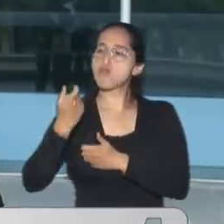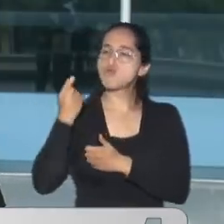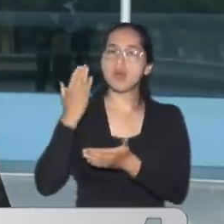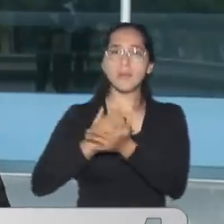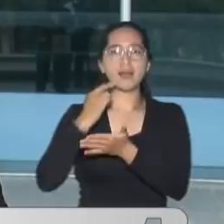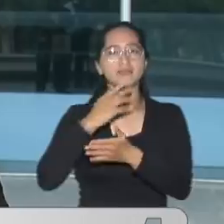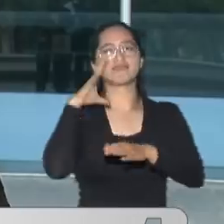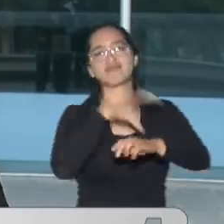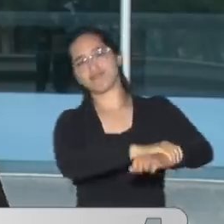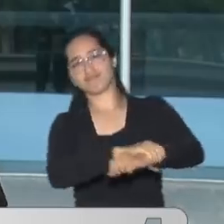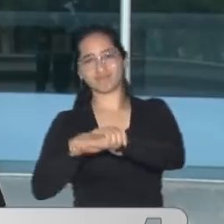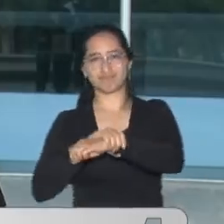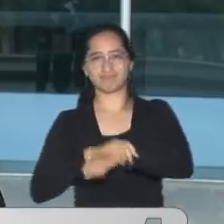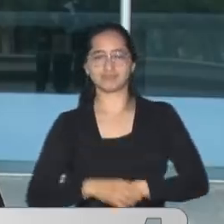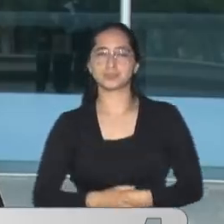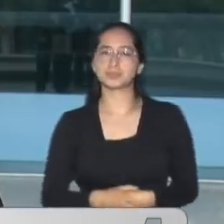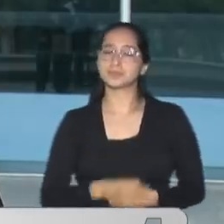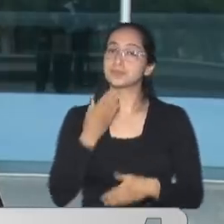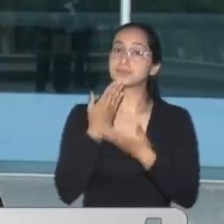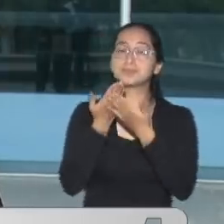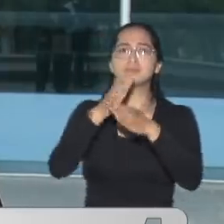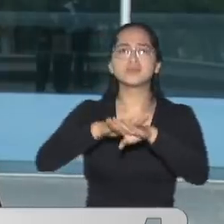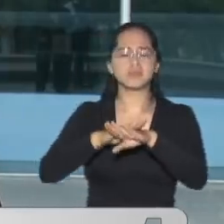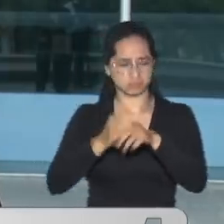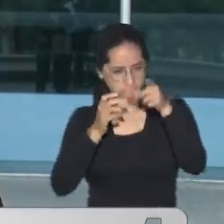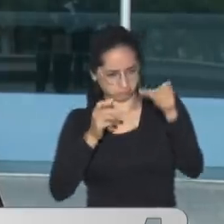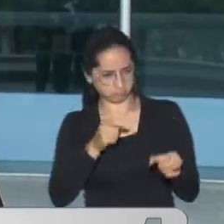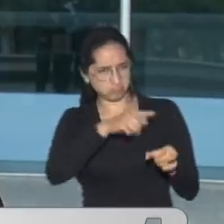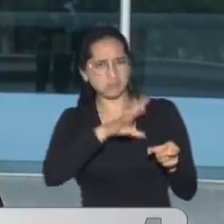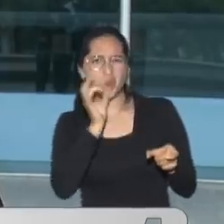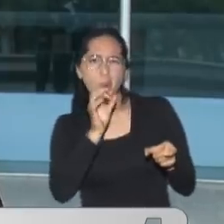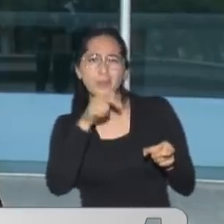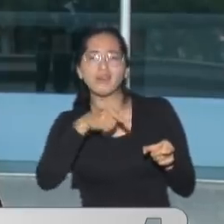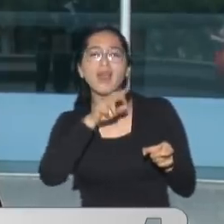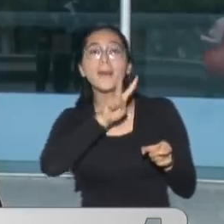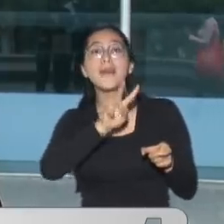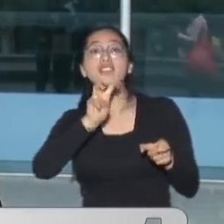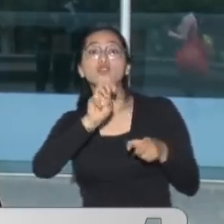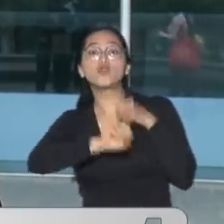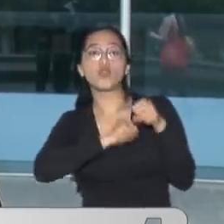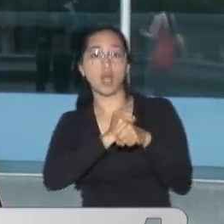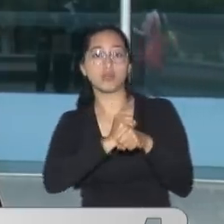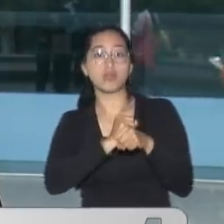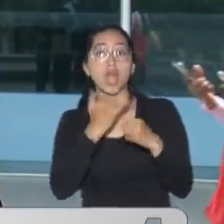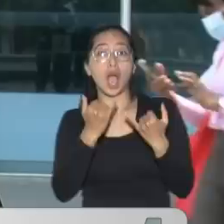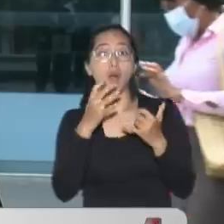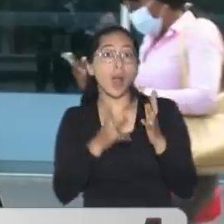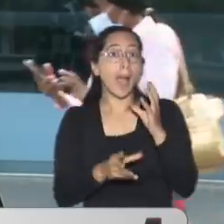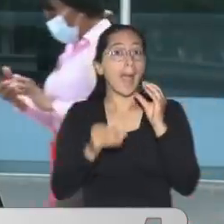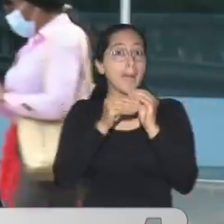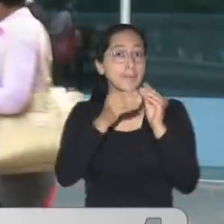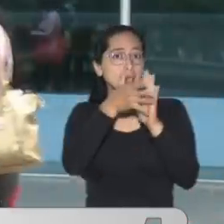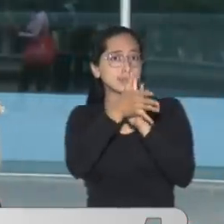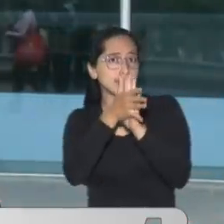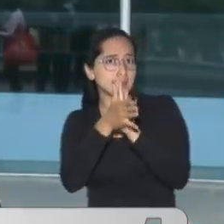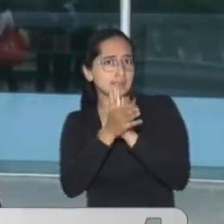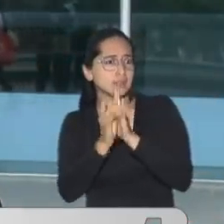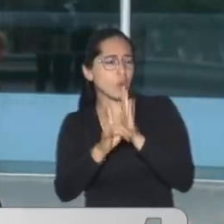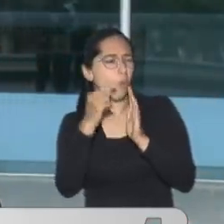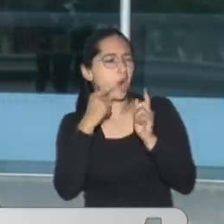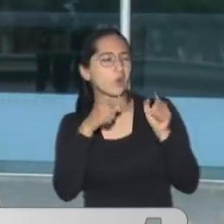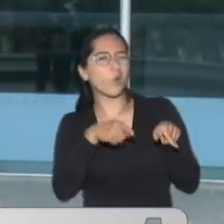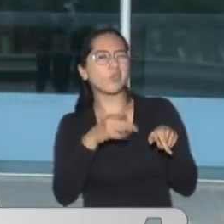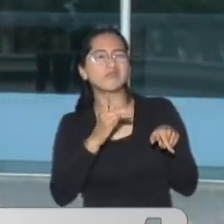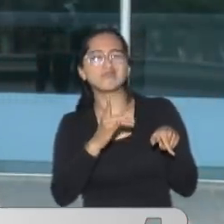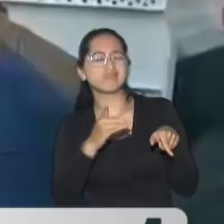Hola Luisa, televidentes, muy buenas tardes. Es un hombre de 28 años. Hasta el momento las autoridades no han establecido ningún tipo de parentesco con